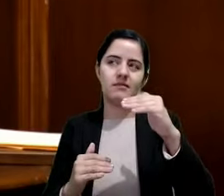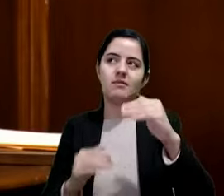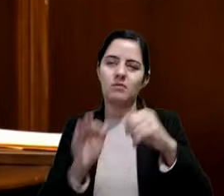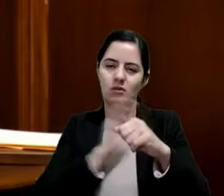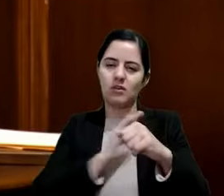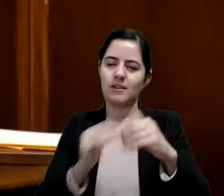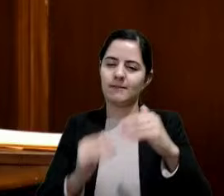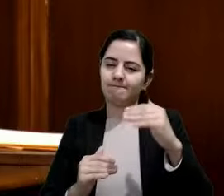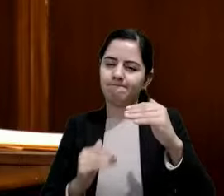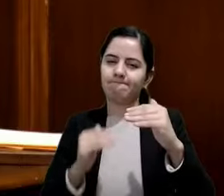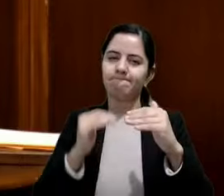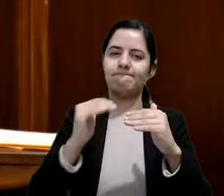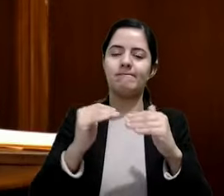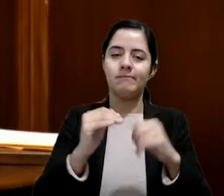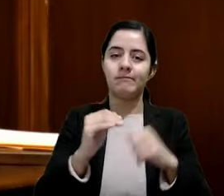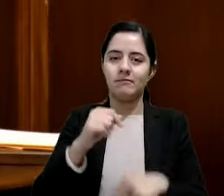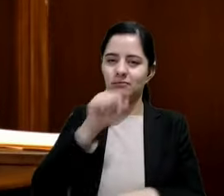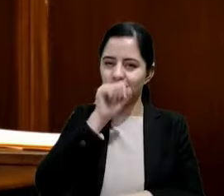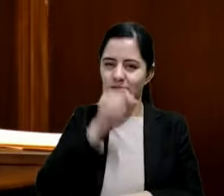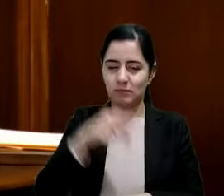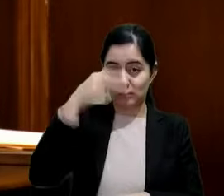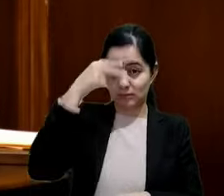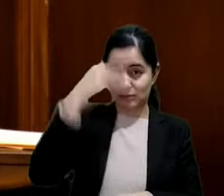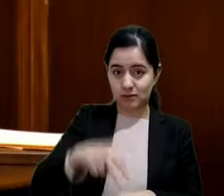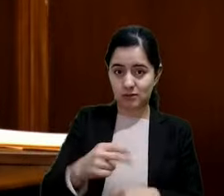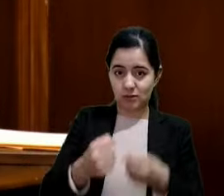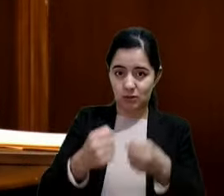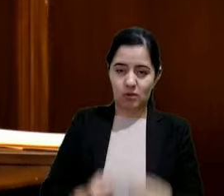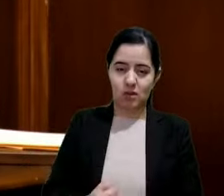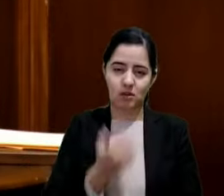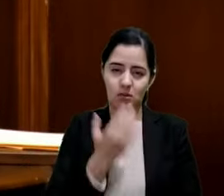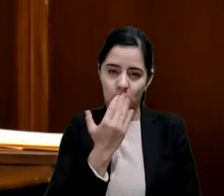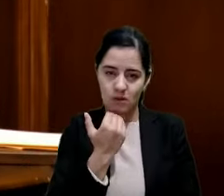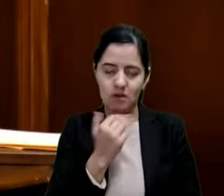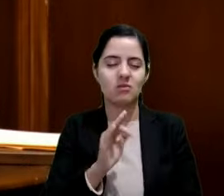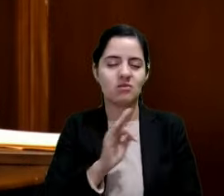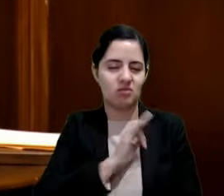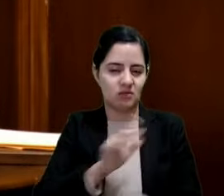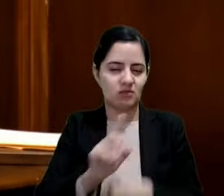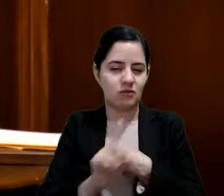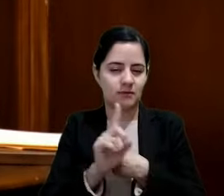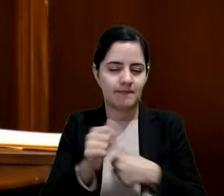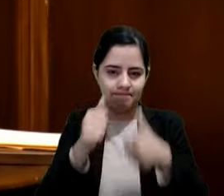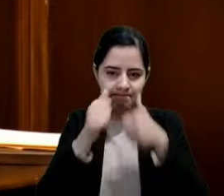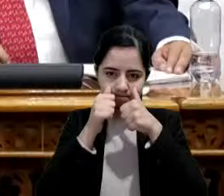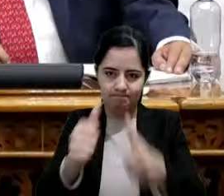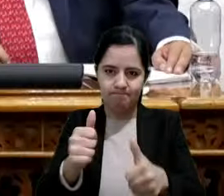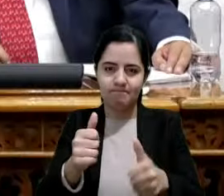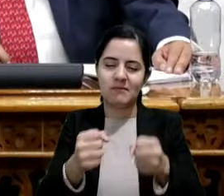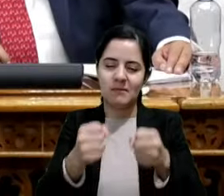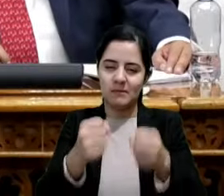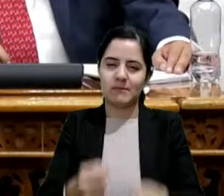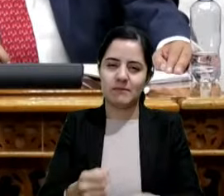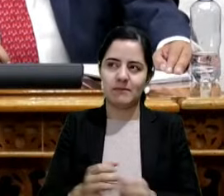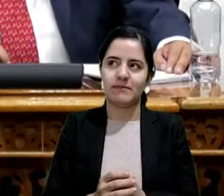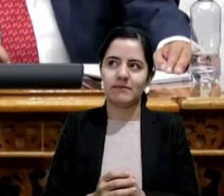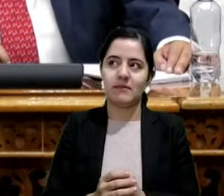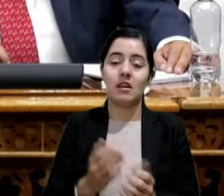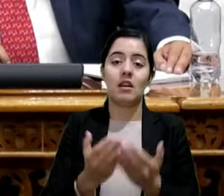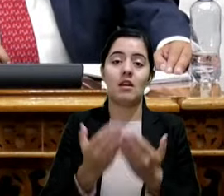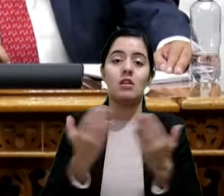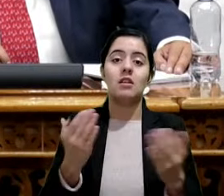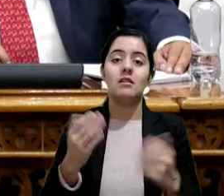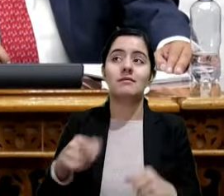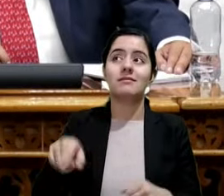país. Para entender un poco de lo que estamos viviendo el día de hoy, es necesario ser honestos